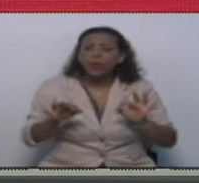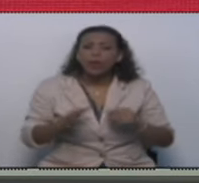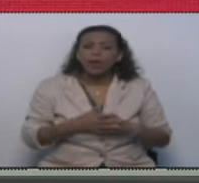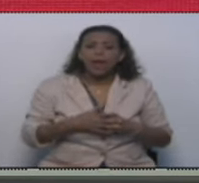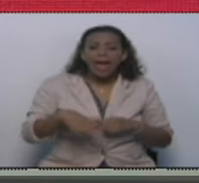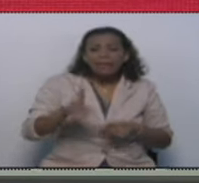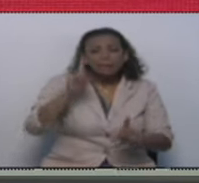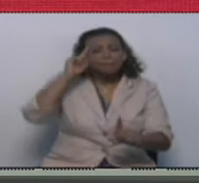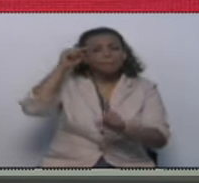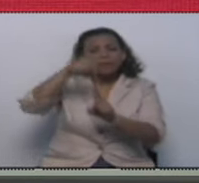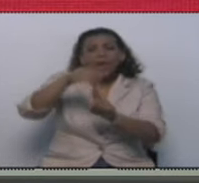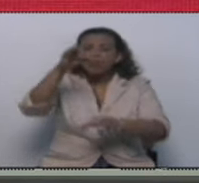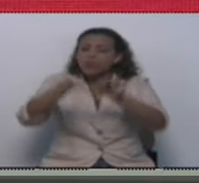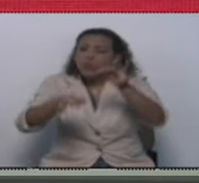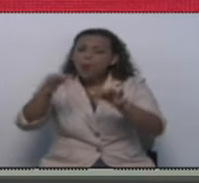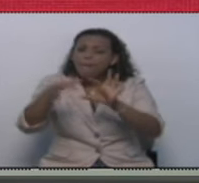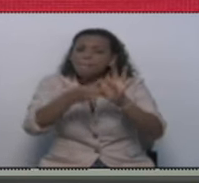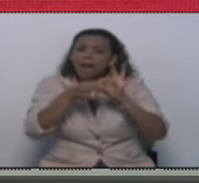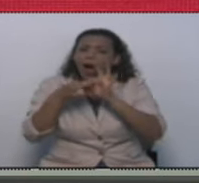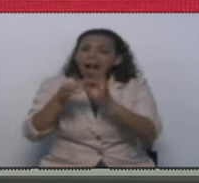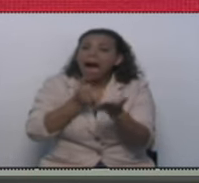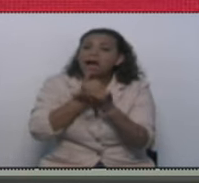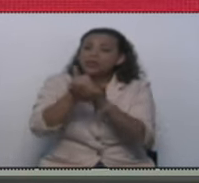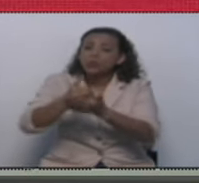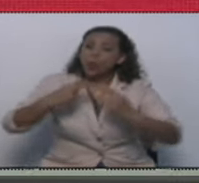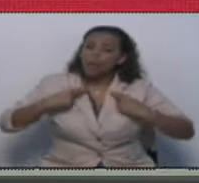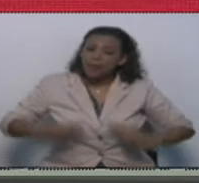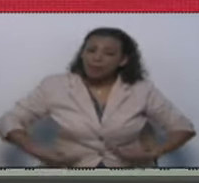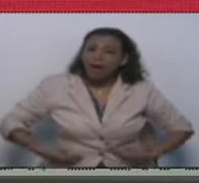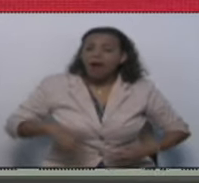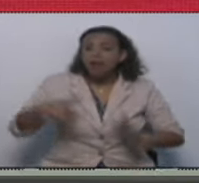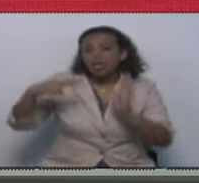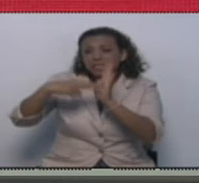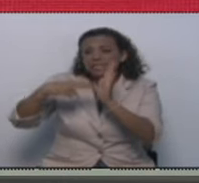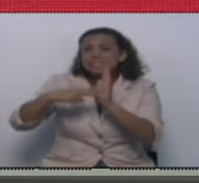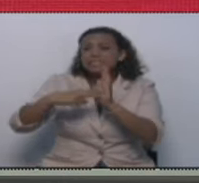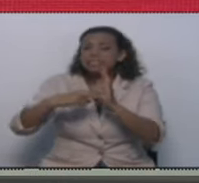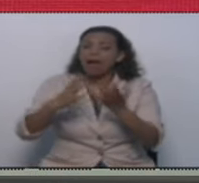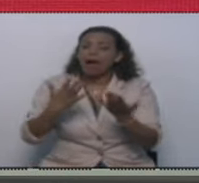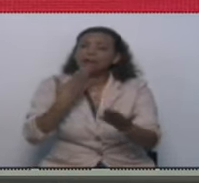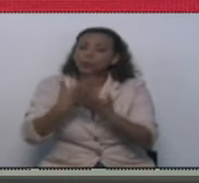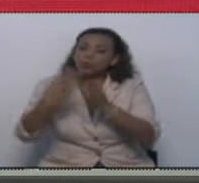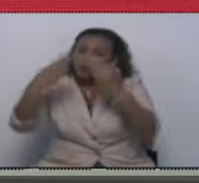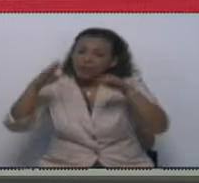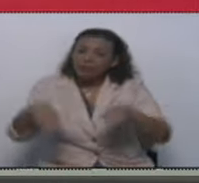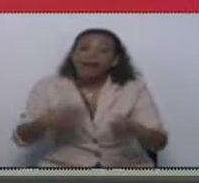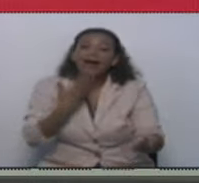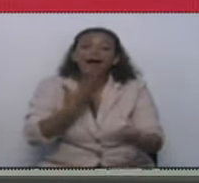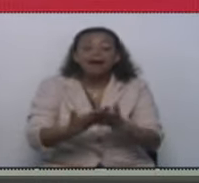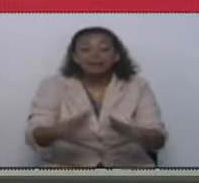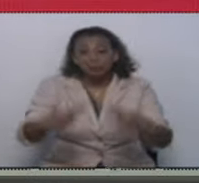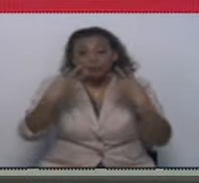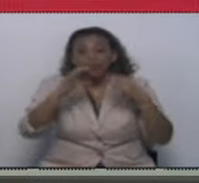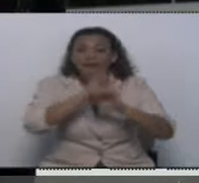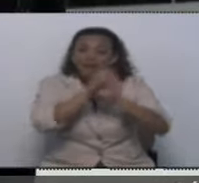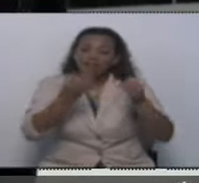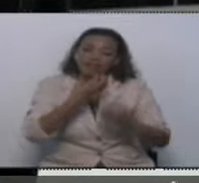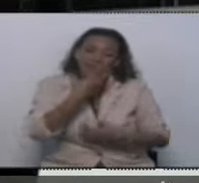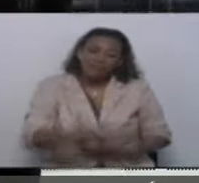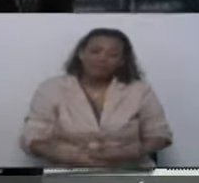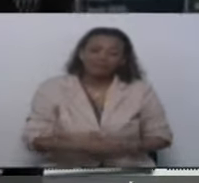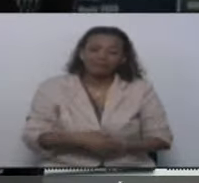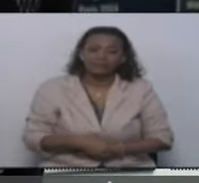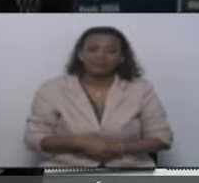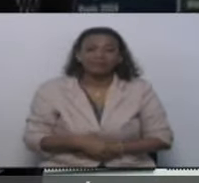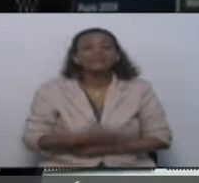en el sentido de las ayudas humanitarias. Muchas gracias, señor presidente, y feliz Navidad. Gracias,